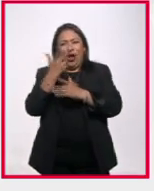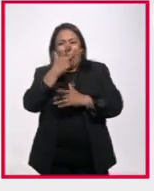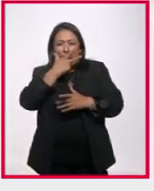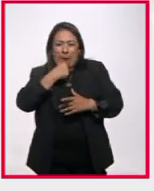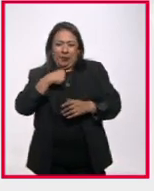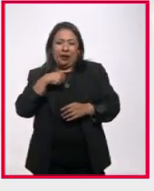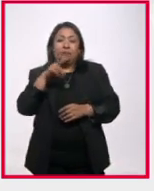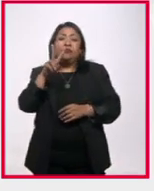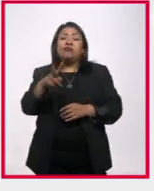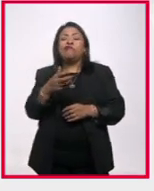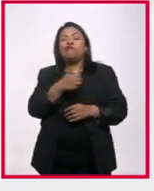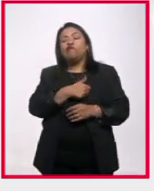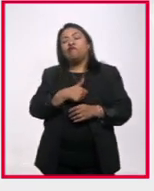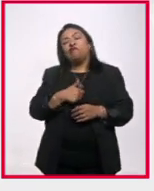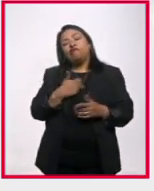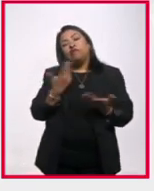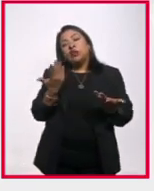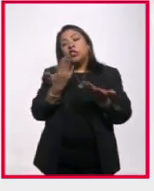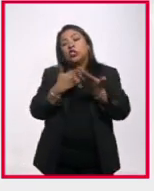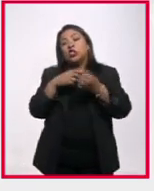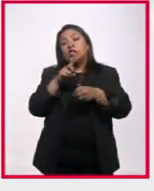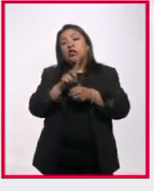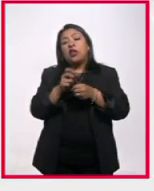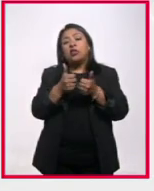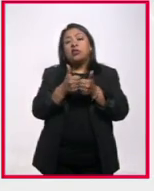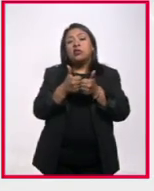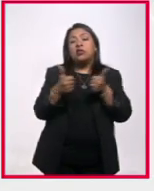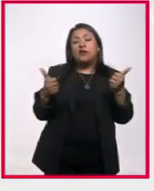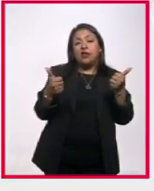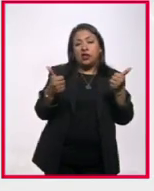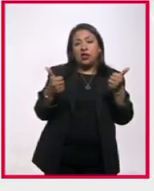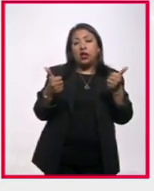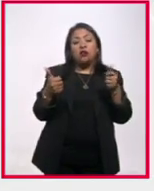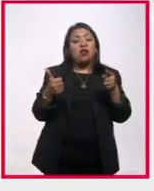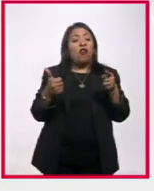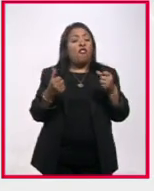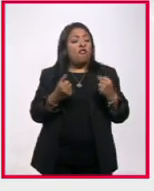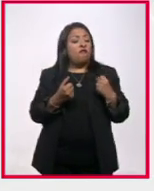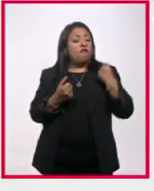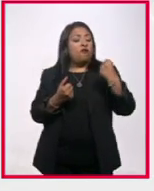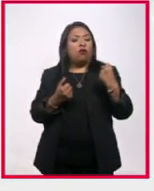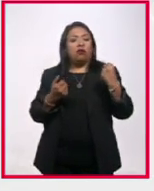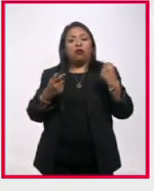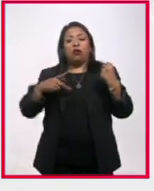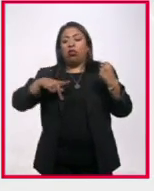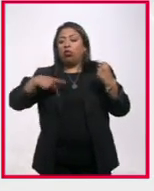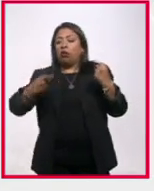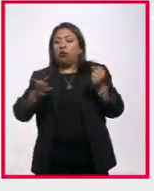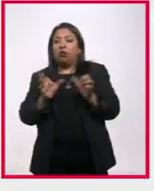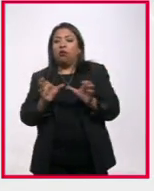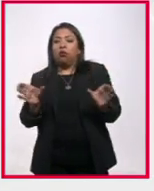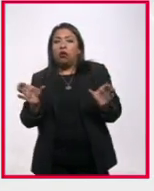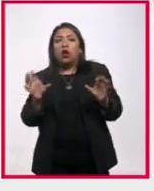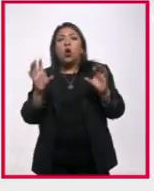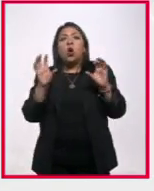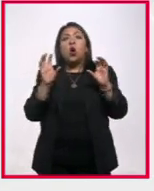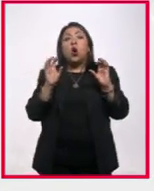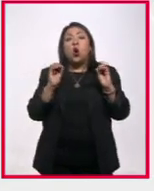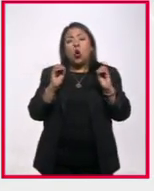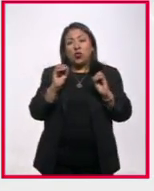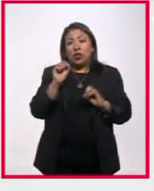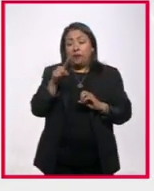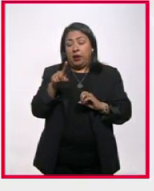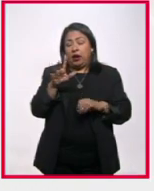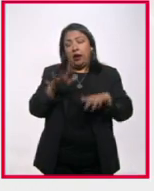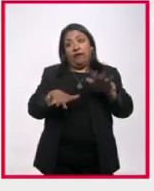en sociedades que están divididas en poderosos y débiles. O si usted quiere, en algunos momentos muy,